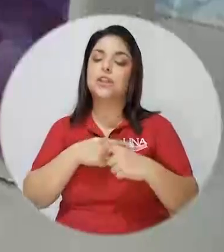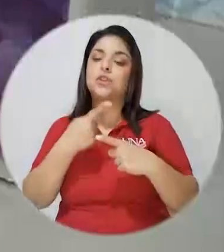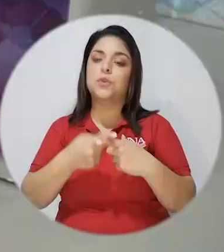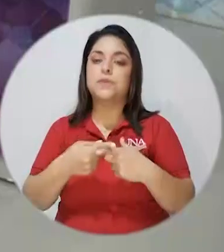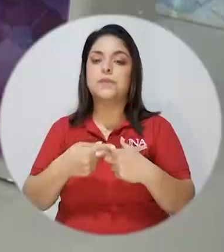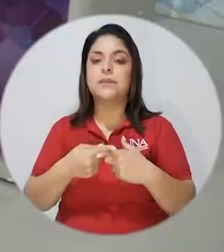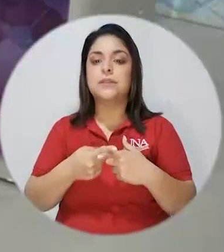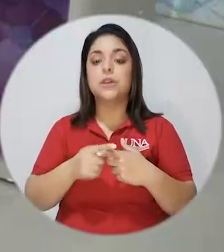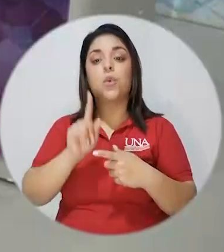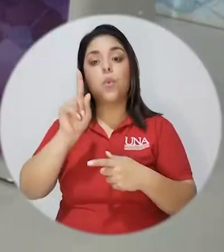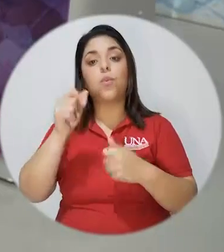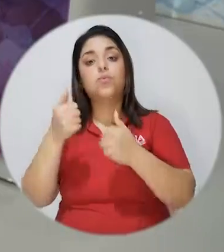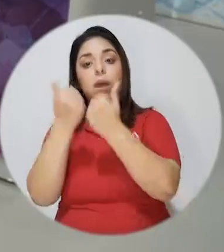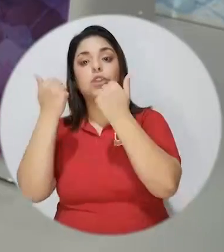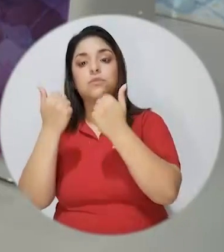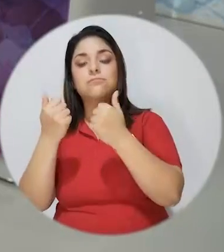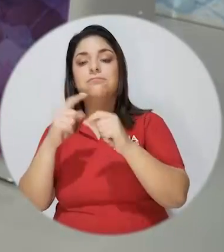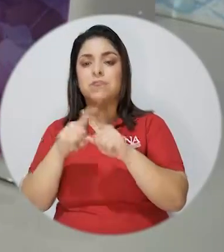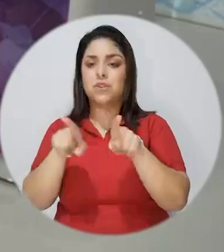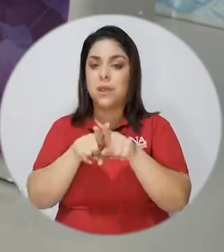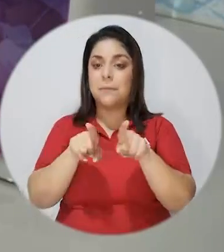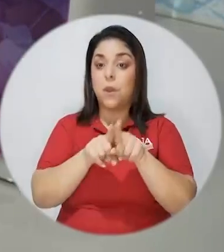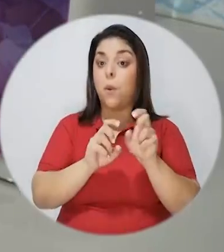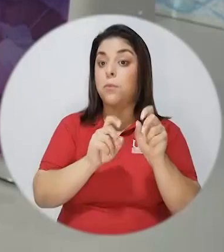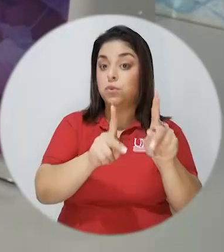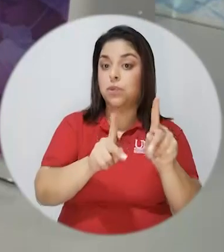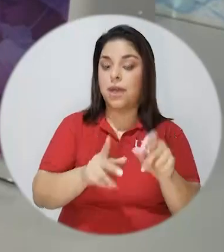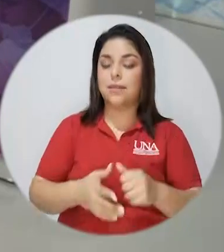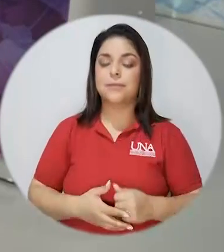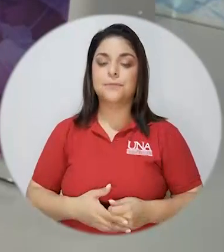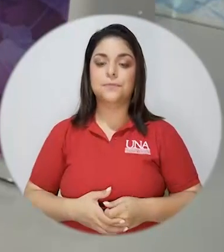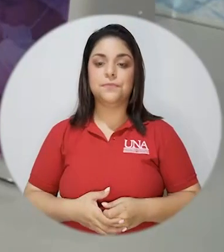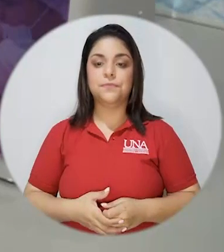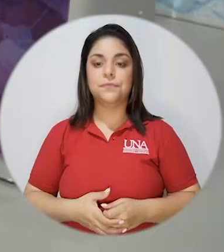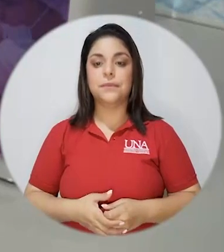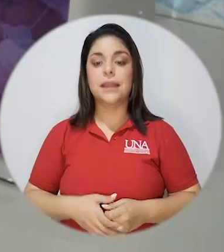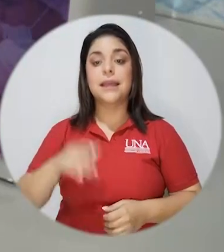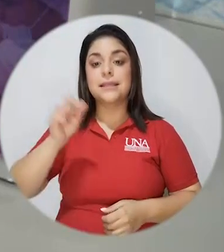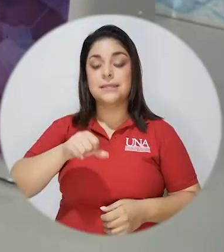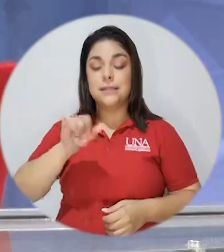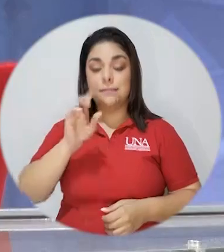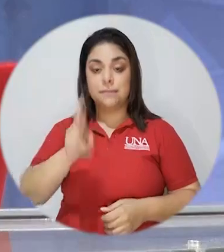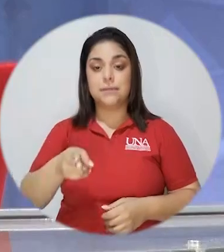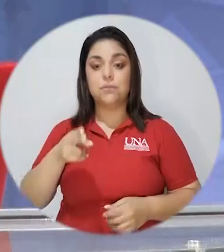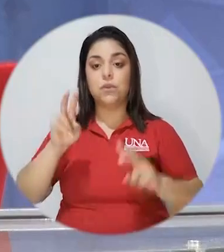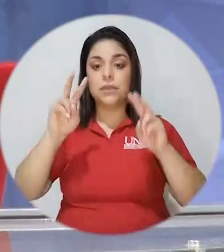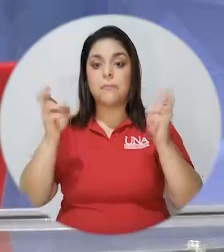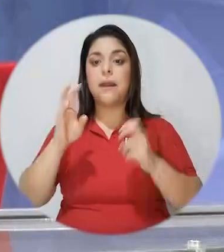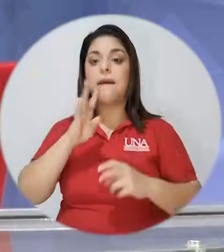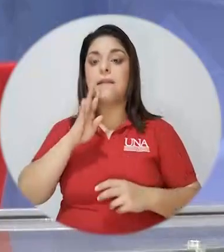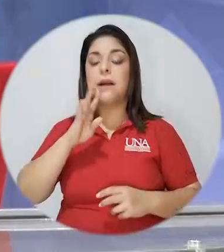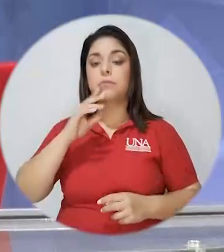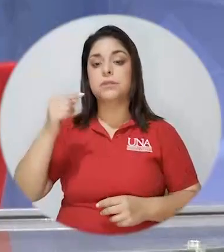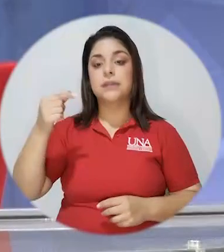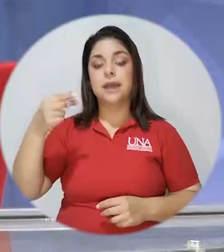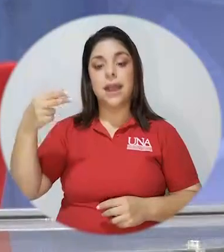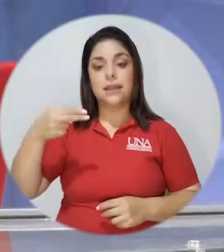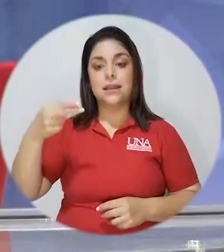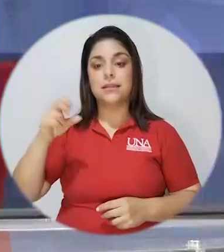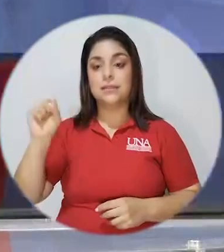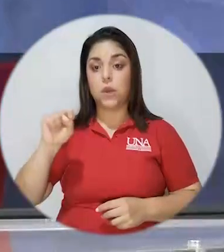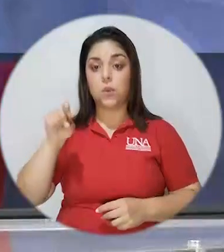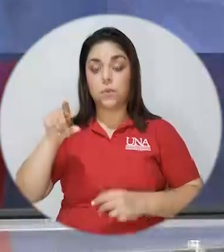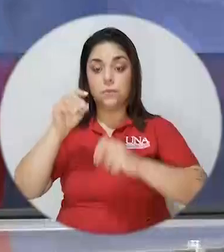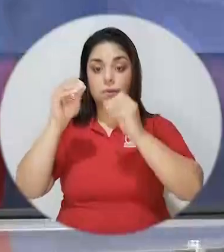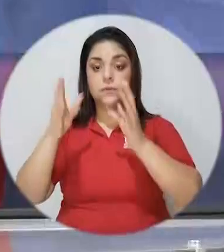siendo, por un lado, un reto y por otro lado, una oportunidad. Sí, sobre este mismo tema conversamos con Herlaine Segura, quien es